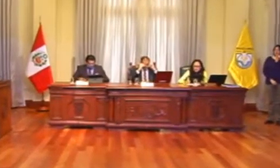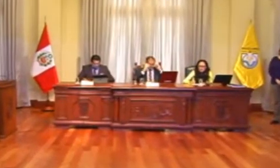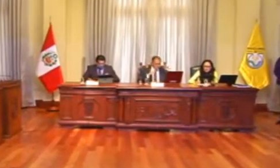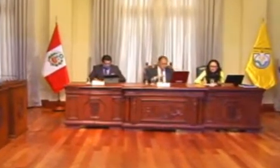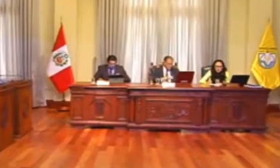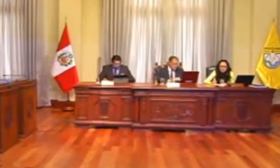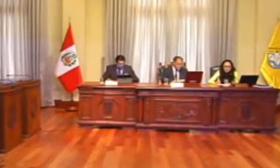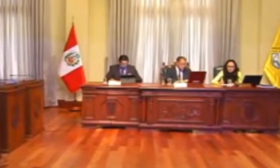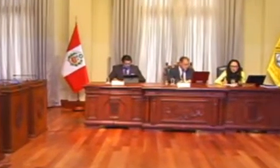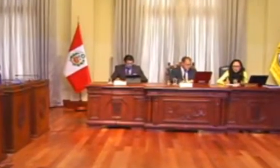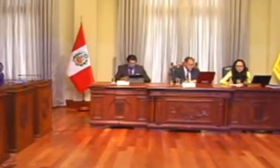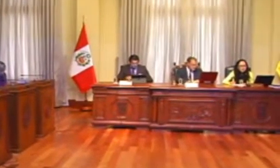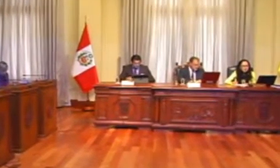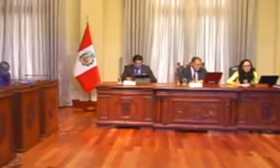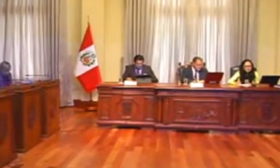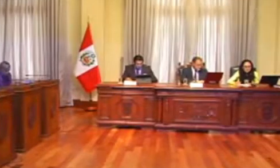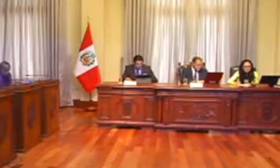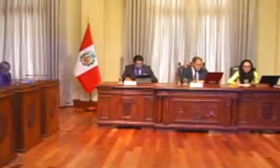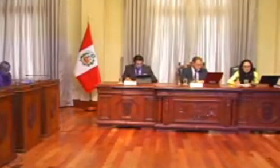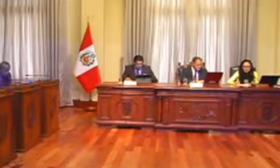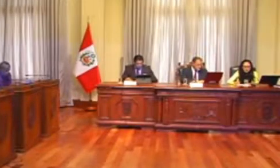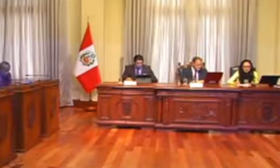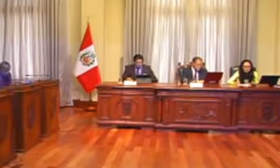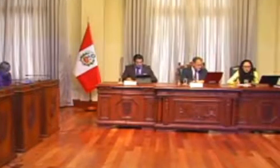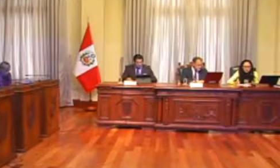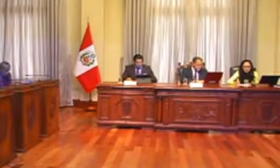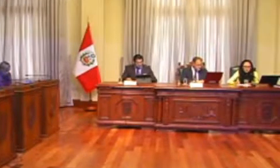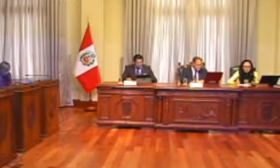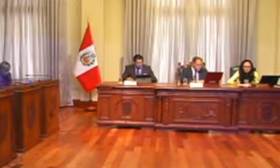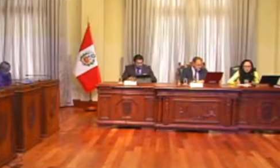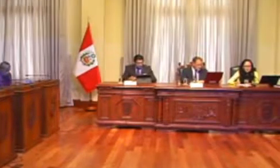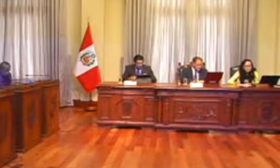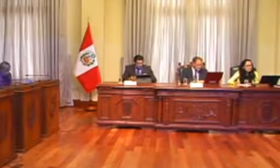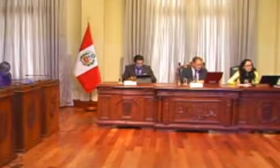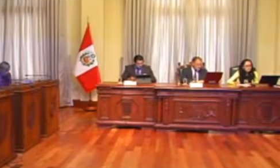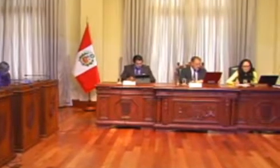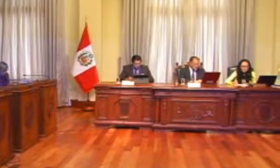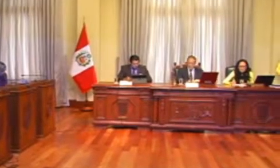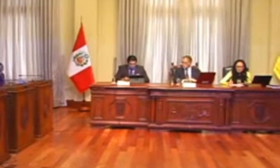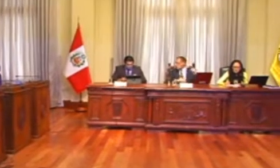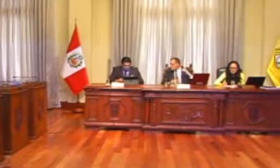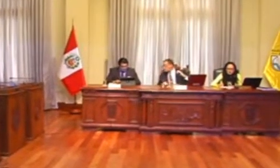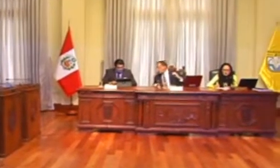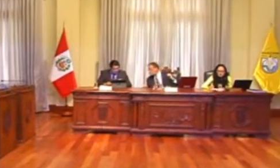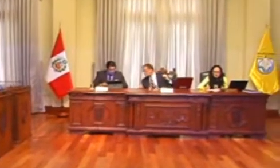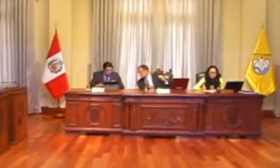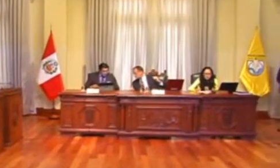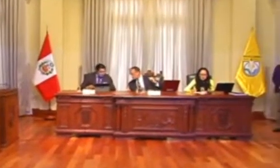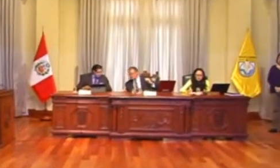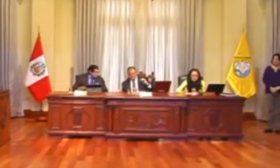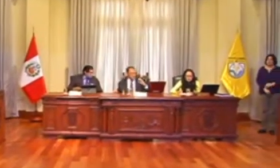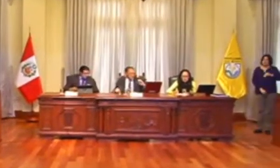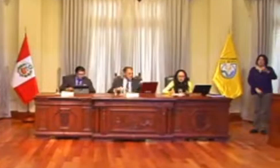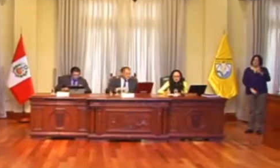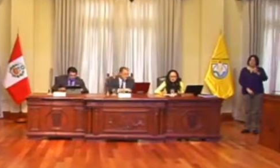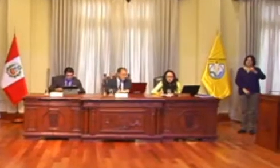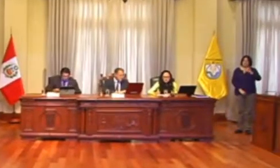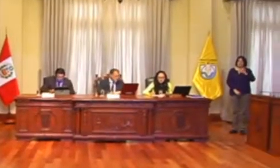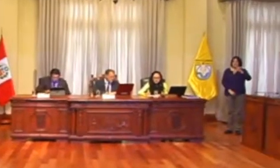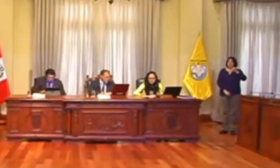Vítor. Señora Franca Rey Camino. Señor Alfredo Lee Gabriel. Señor Martín